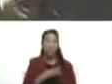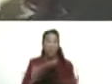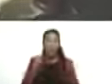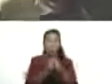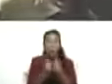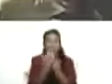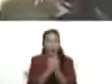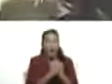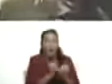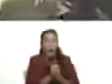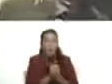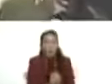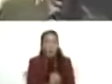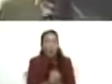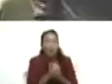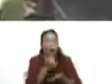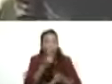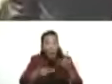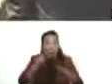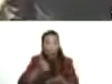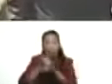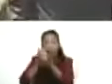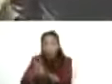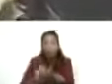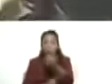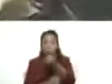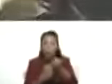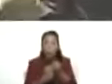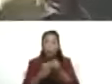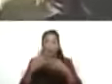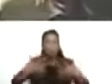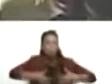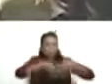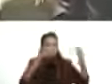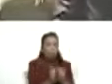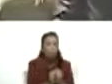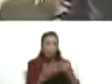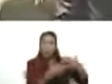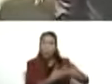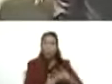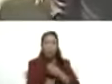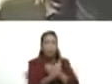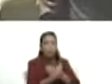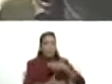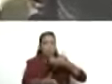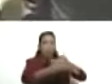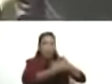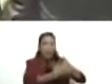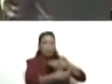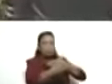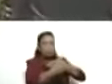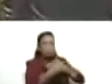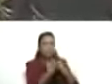amor, bienestar. Luego de tanta guerra del imperialismo y sanciones.